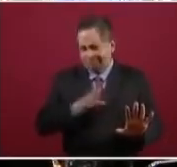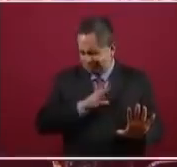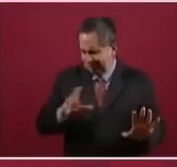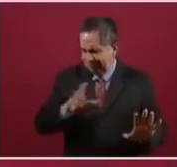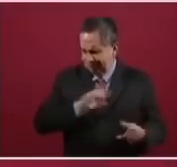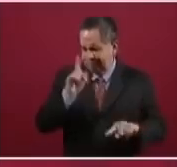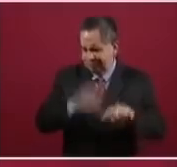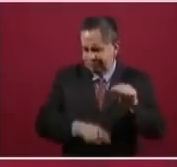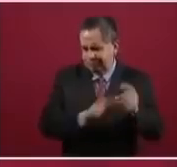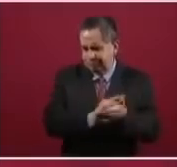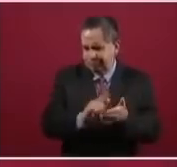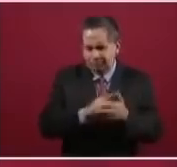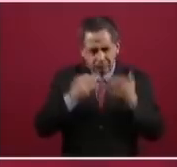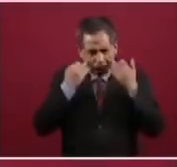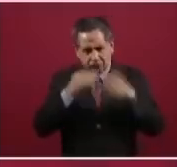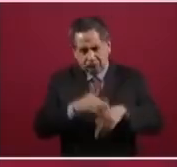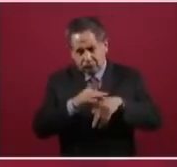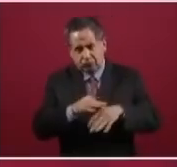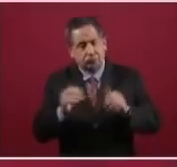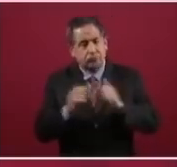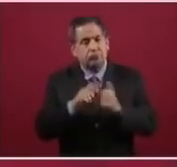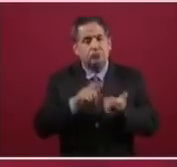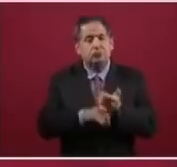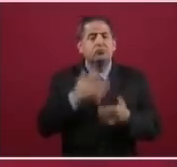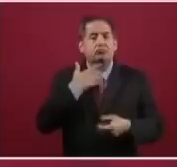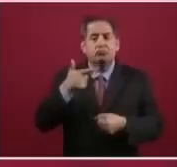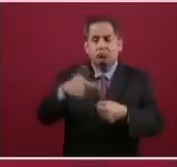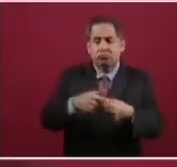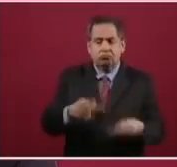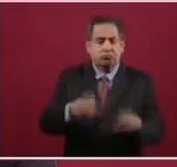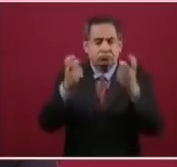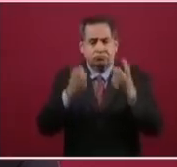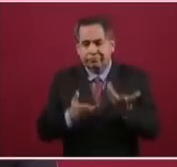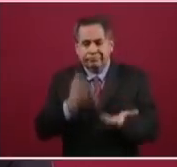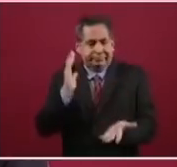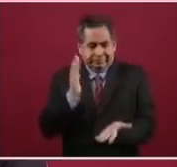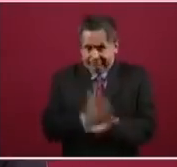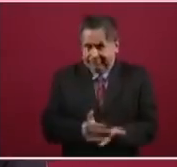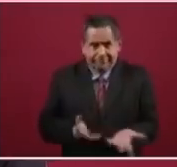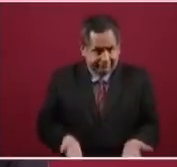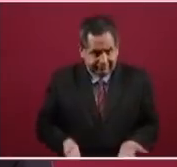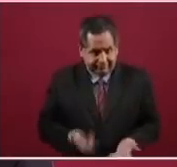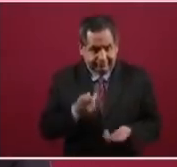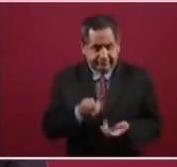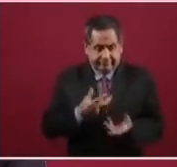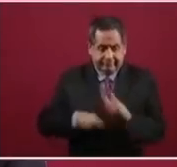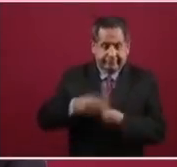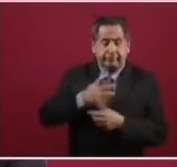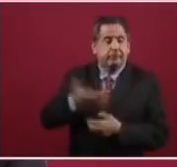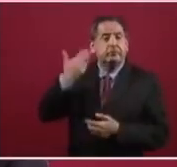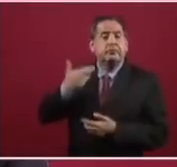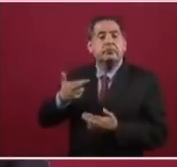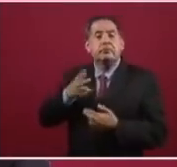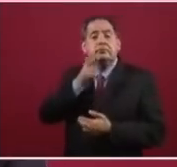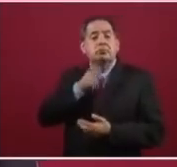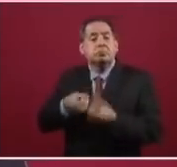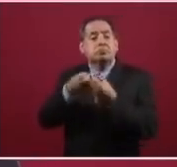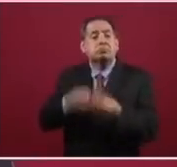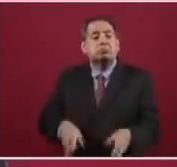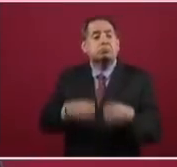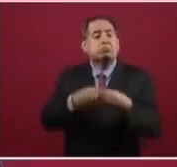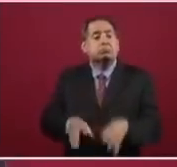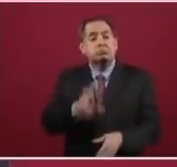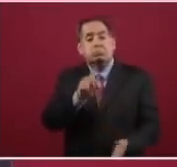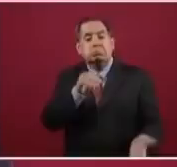evidente es estar el que está relacionado con el wache por eso le está dando ya a pemex ingresos que antes se perdían por alrededor de